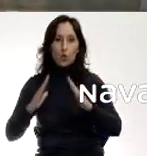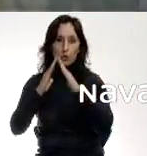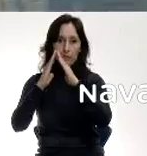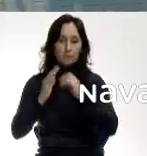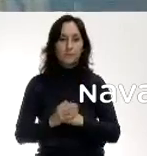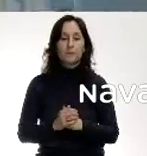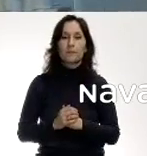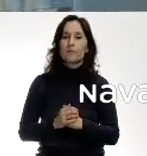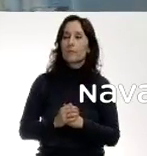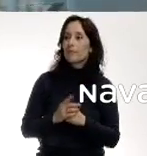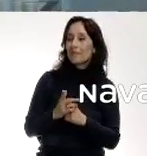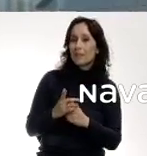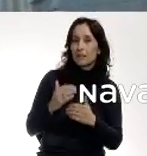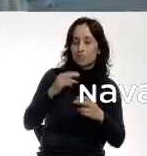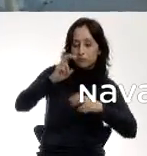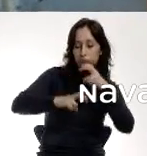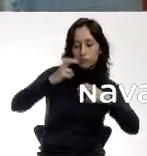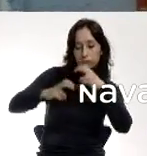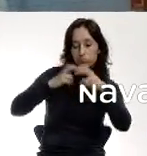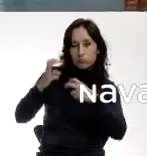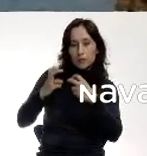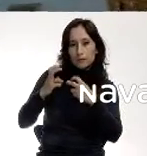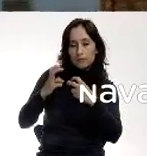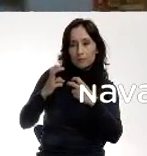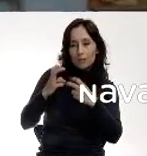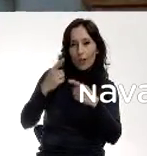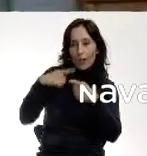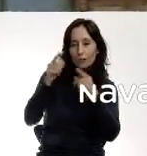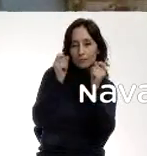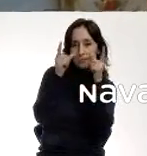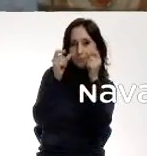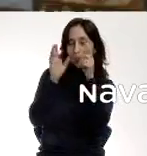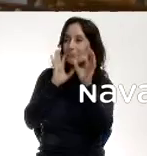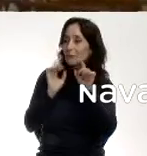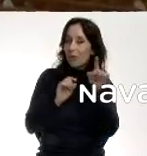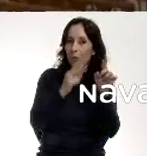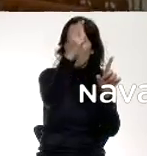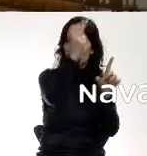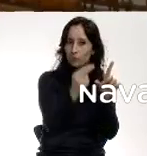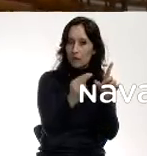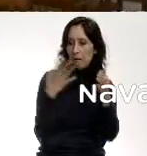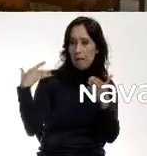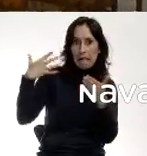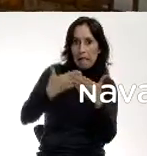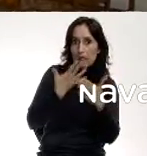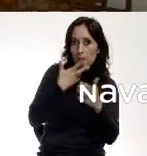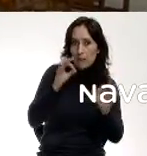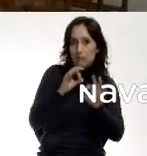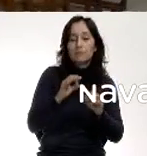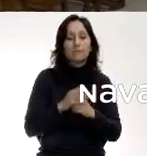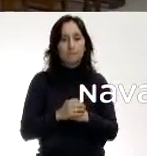Gracias a las últimas reconstrucciones habéis podido descubrir pinturas como esa que estamos viendo, que hasta ahora no se conocían.